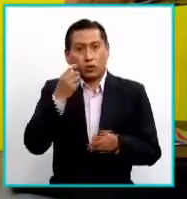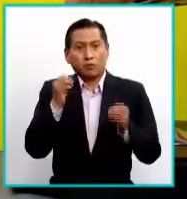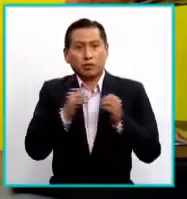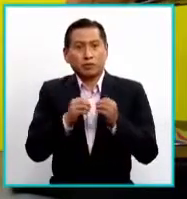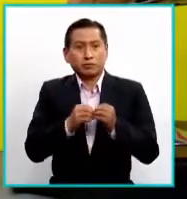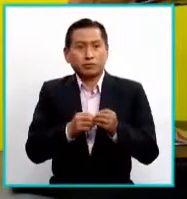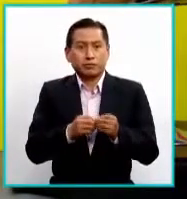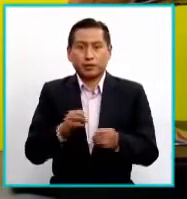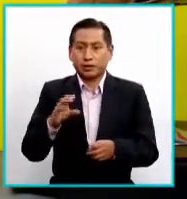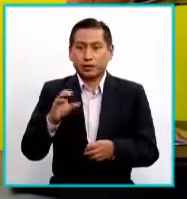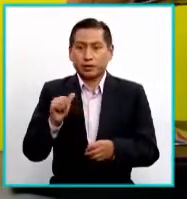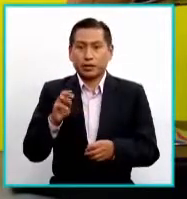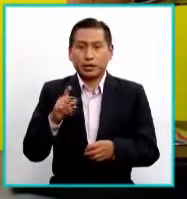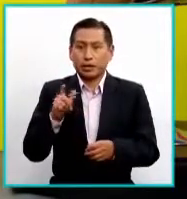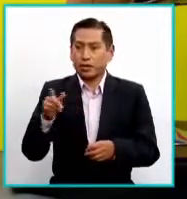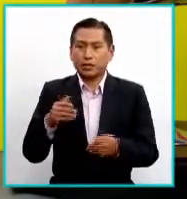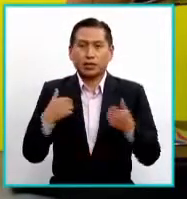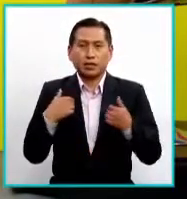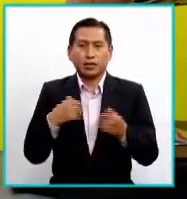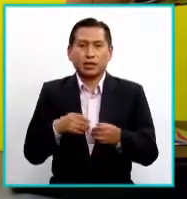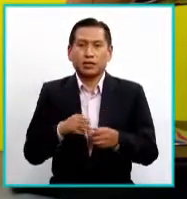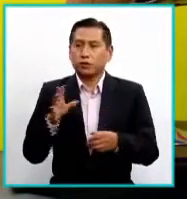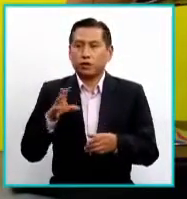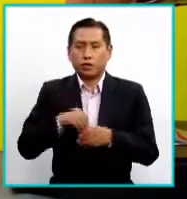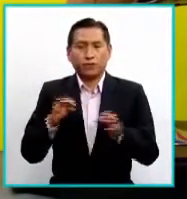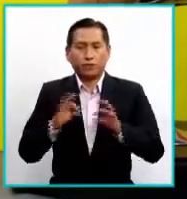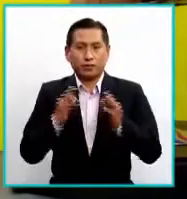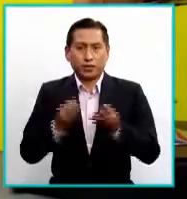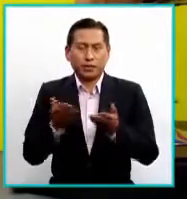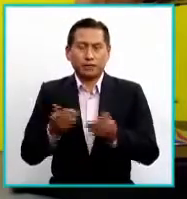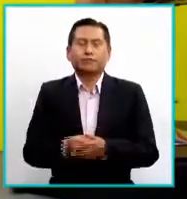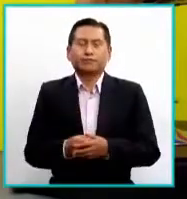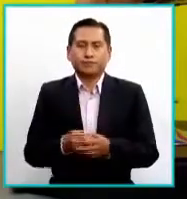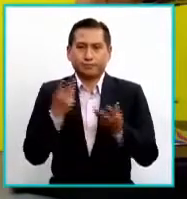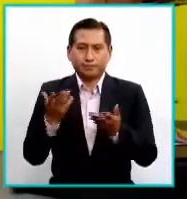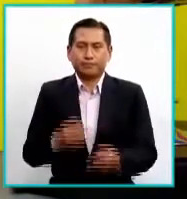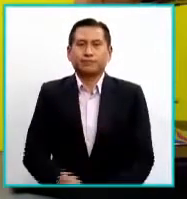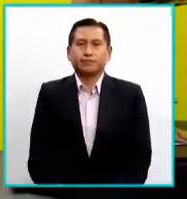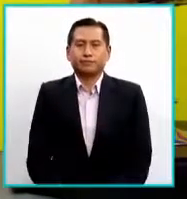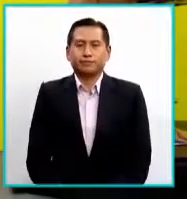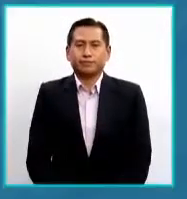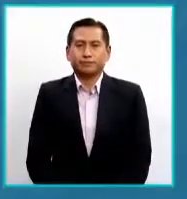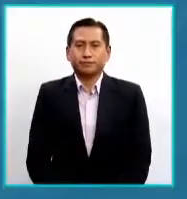a Carla Derpik desde el seno familiar. Vamos a verlo.